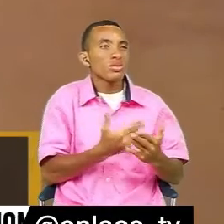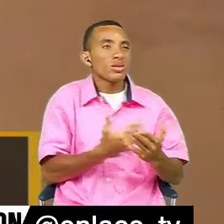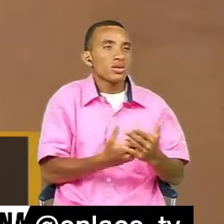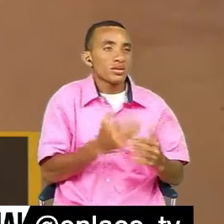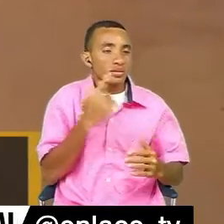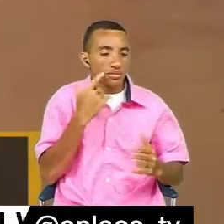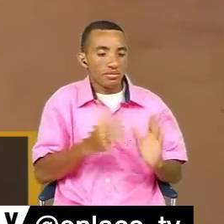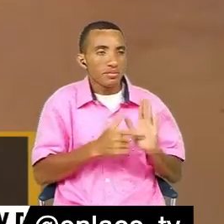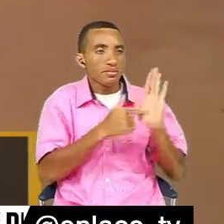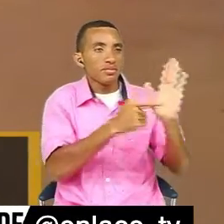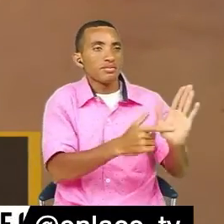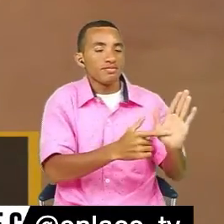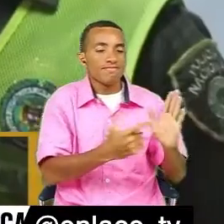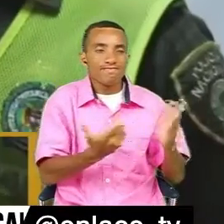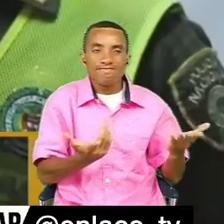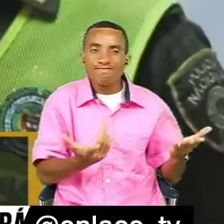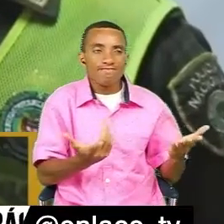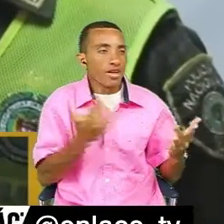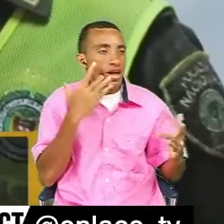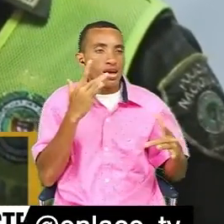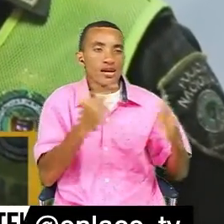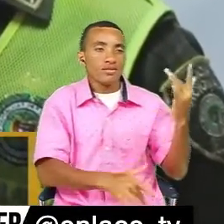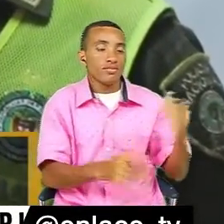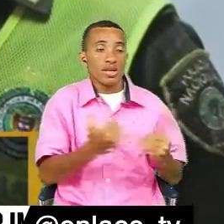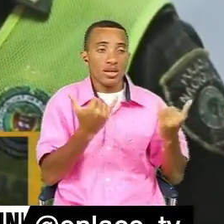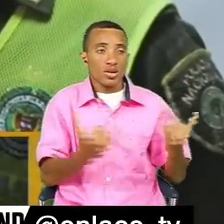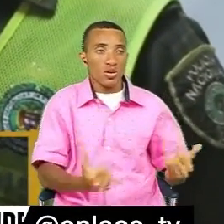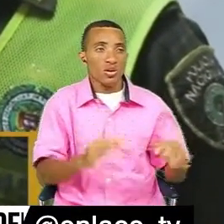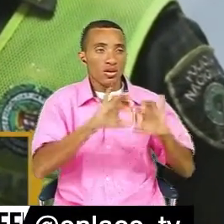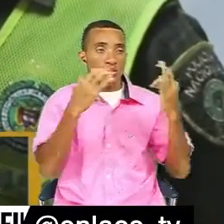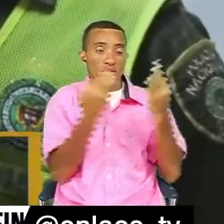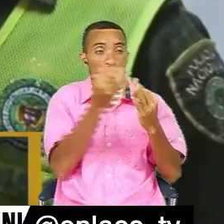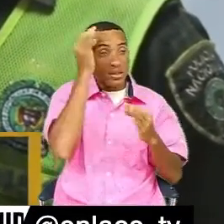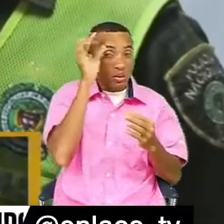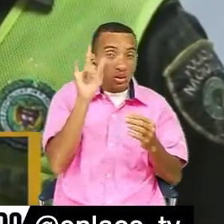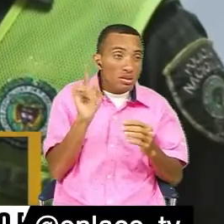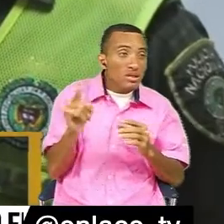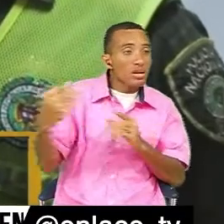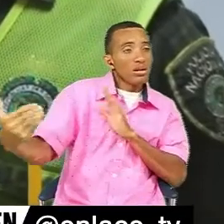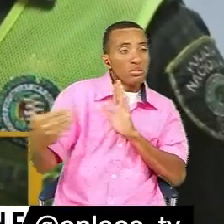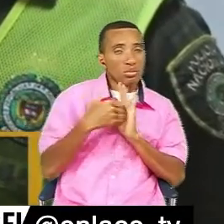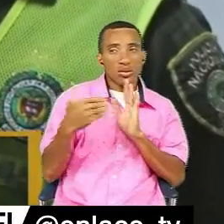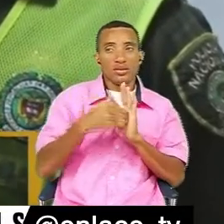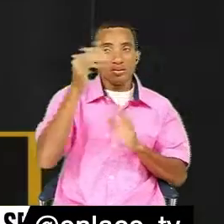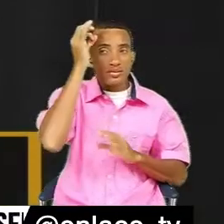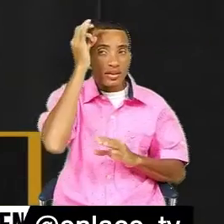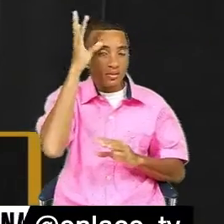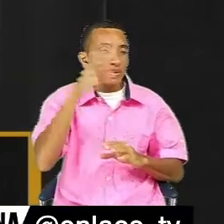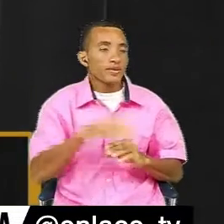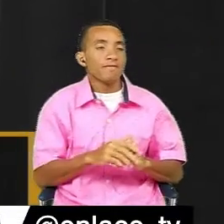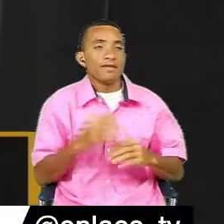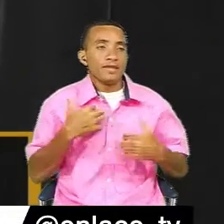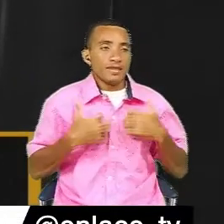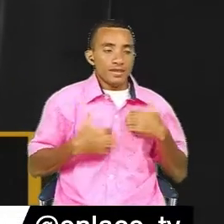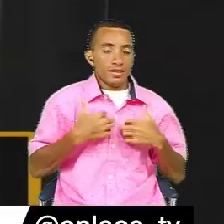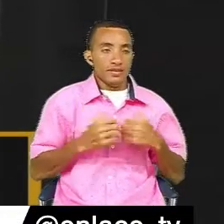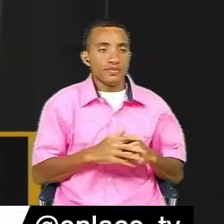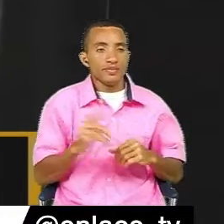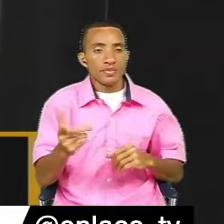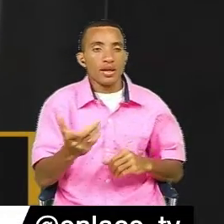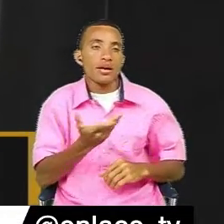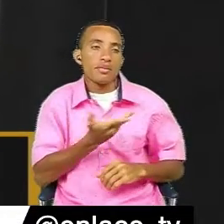se presentaron no cumplían. Teme la familia ahora represalias en su contra por parte del joven posible asesino de su propia madre, a quien le